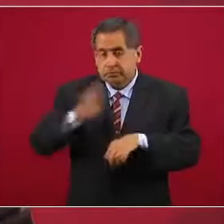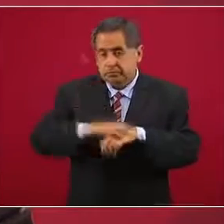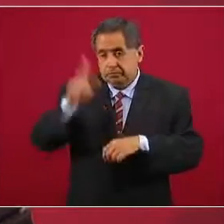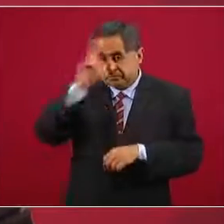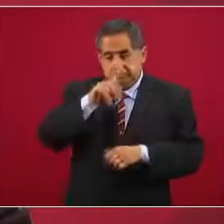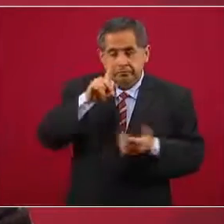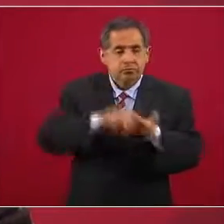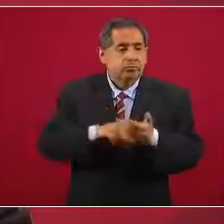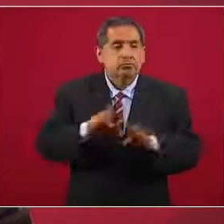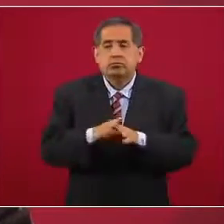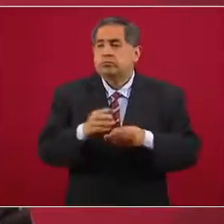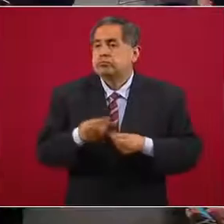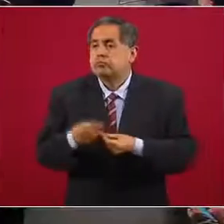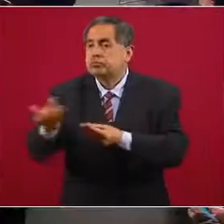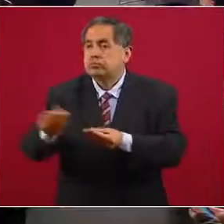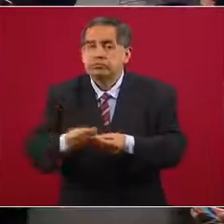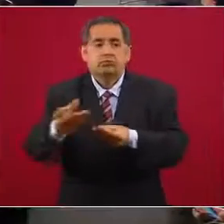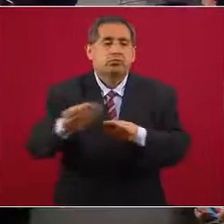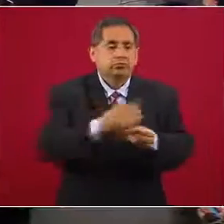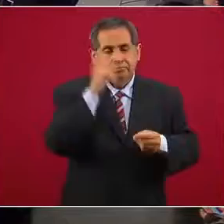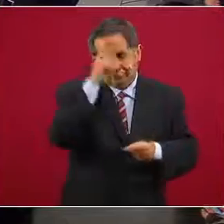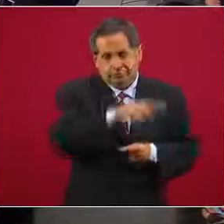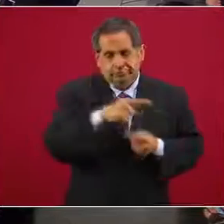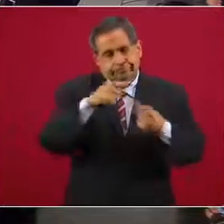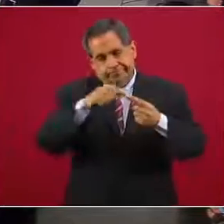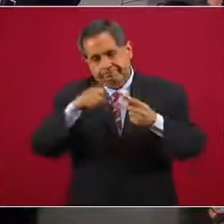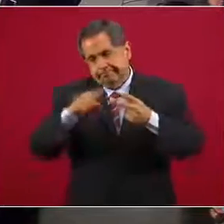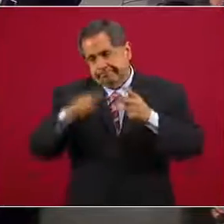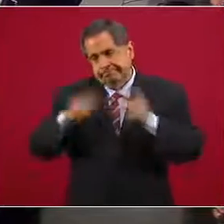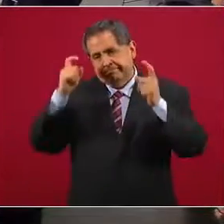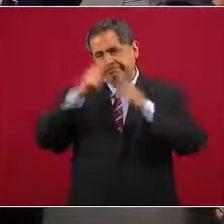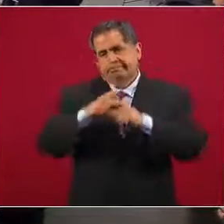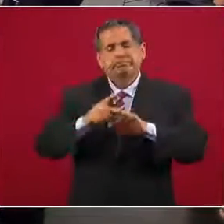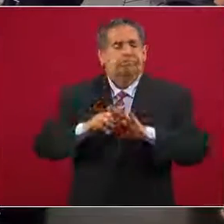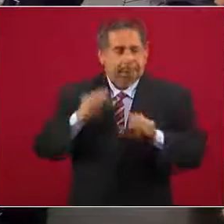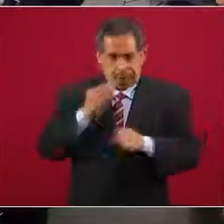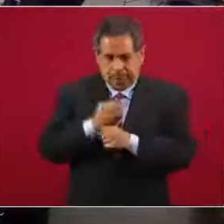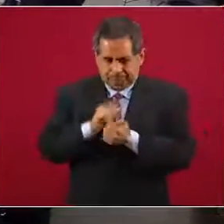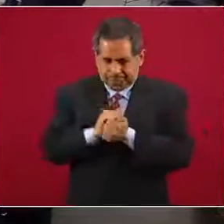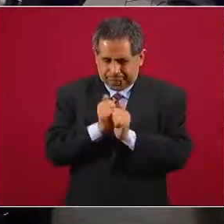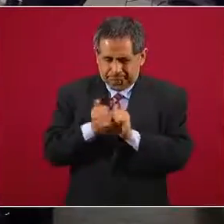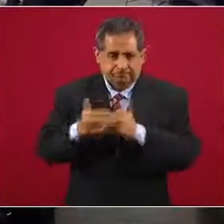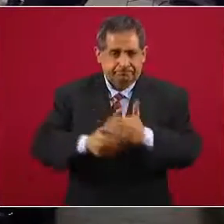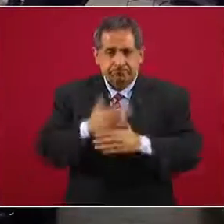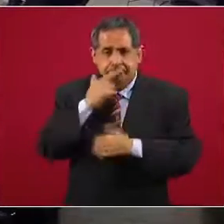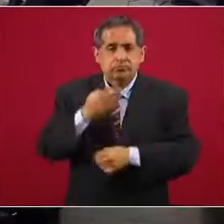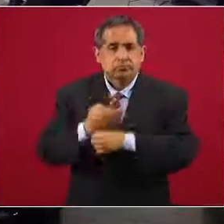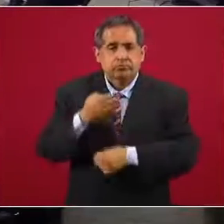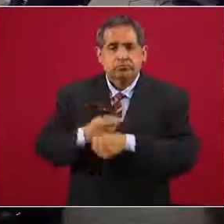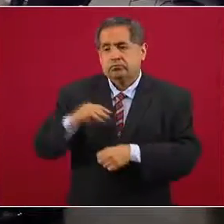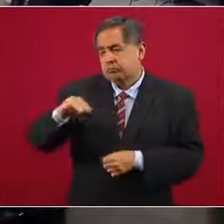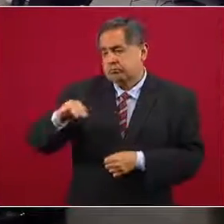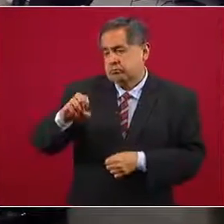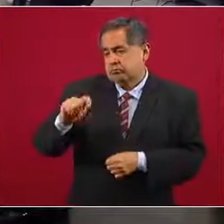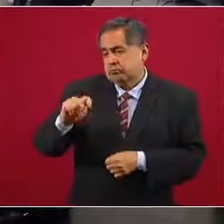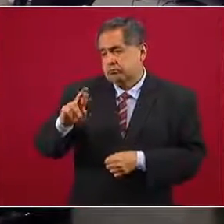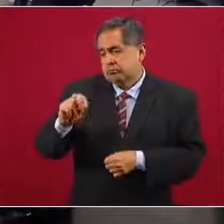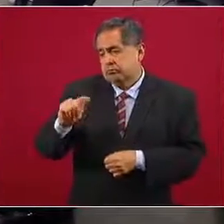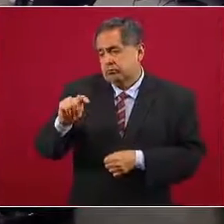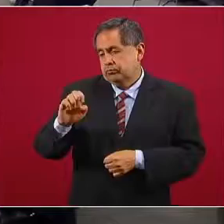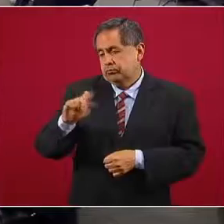mayor la distribución de ellos. Esto ha caminado, metrotexate ya no es no es